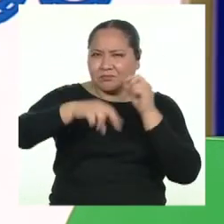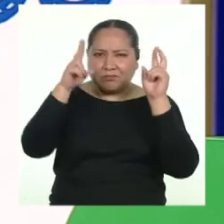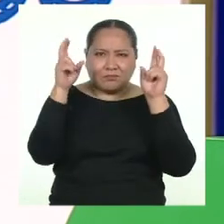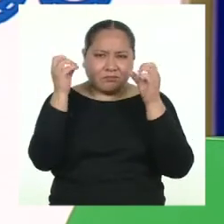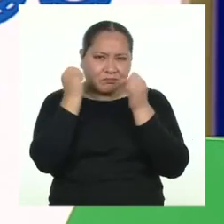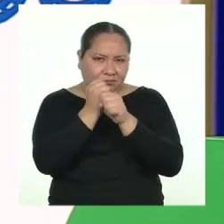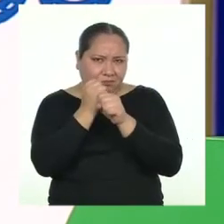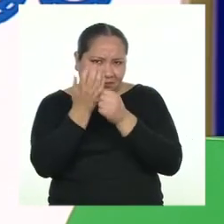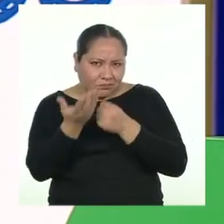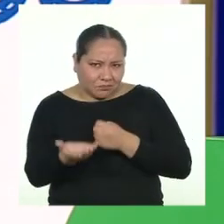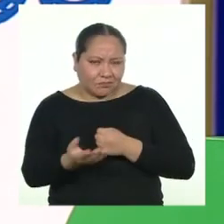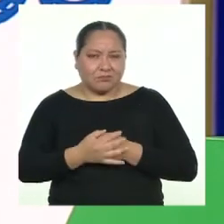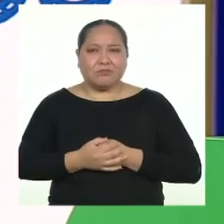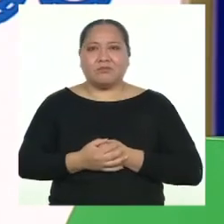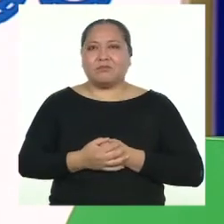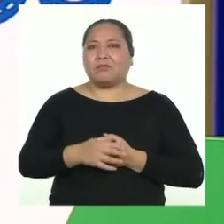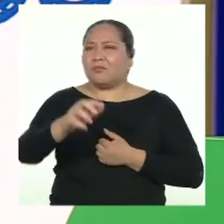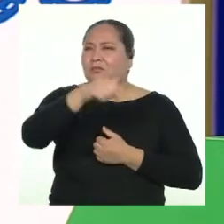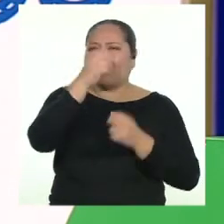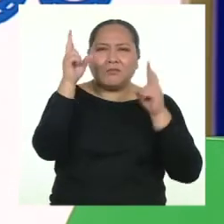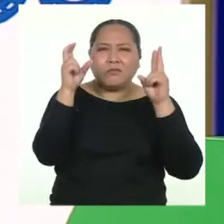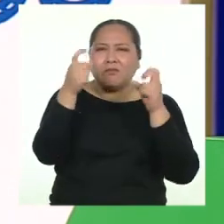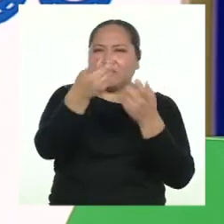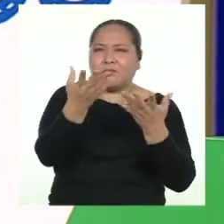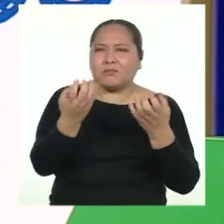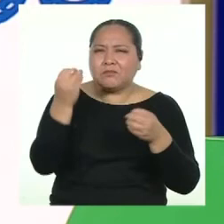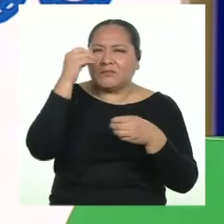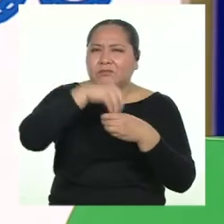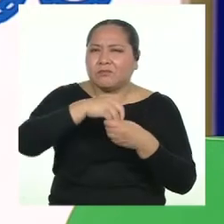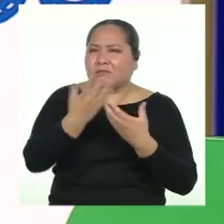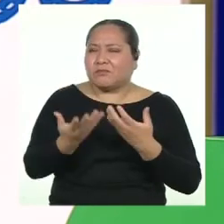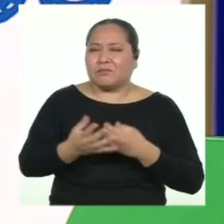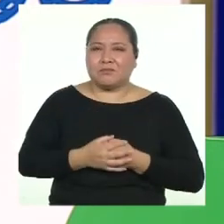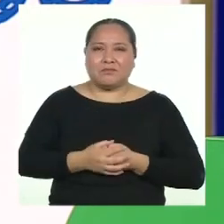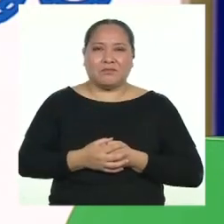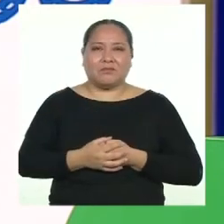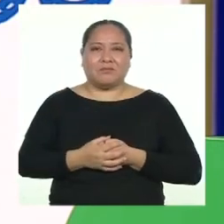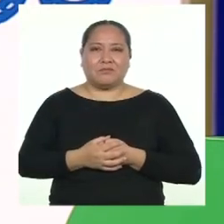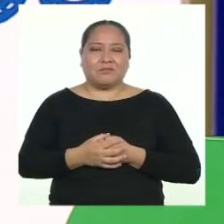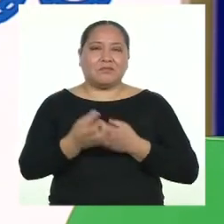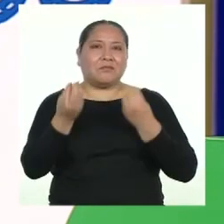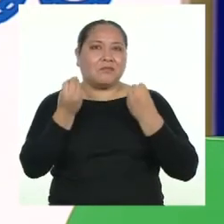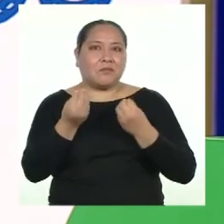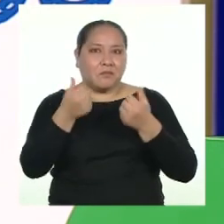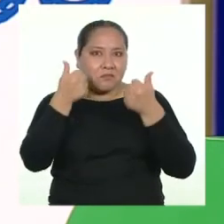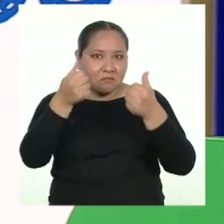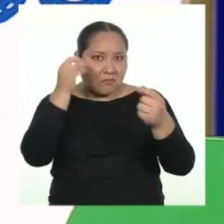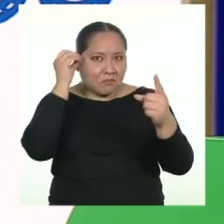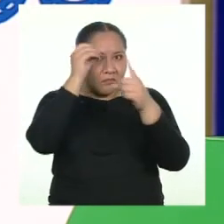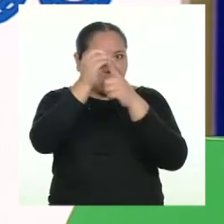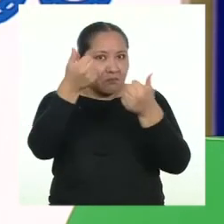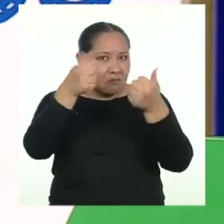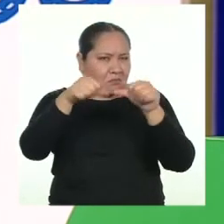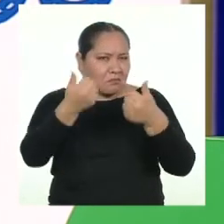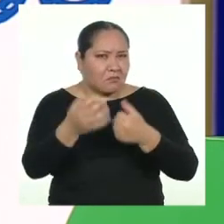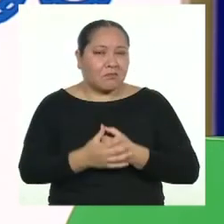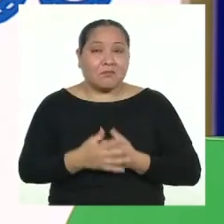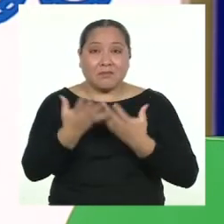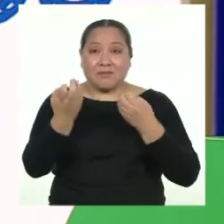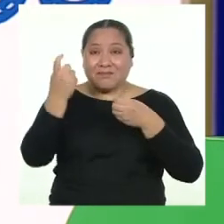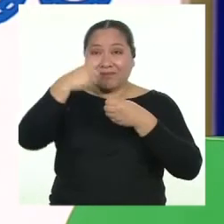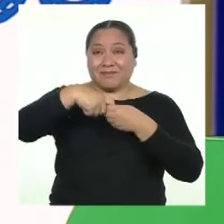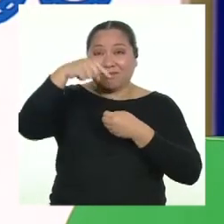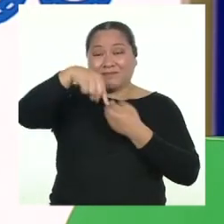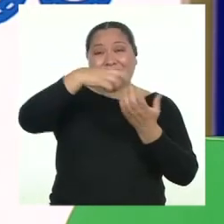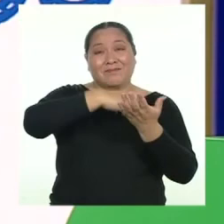hemos trabajado? ¿Qué otras temáticas te gustaría que abordemos? ¿Cómo te fue con los retos? ¿Quieres participar